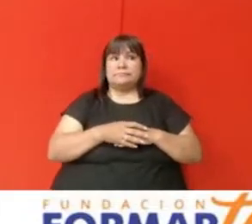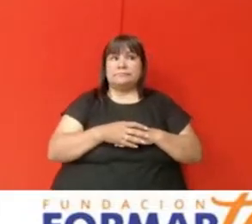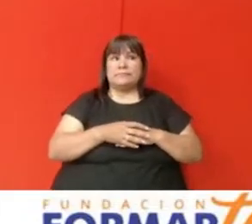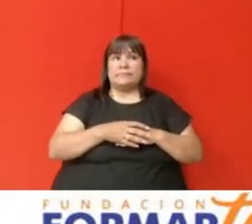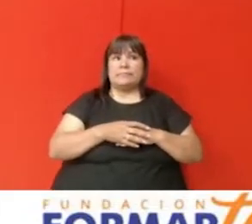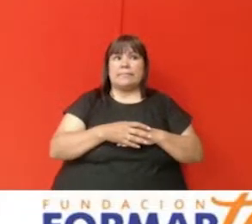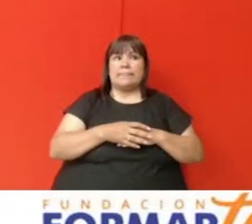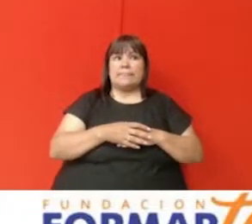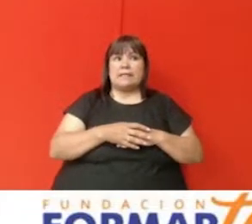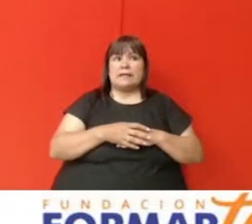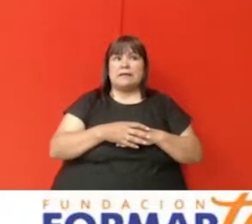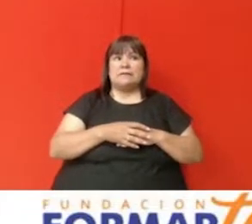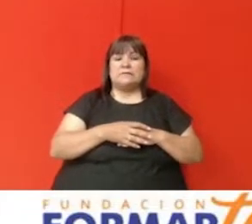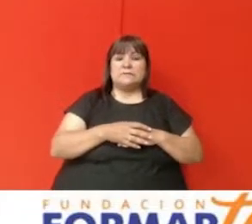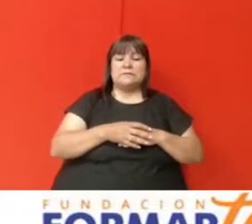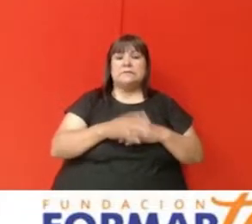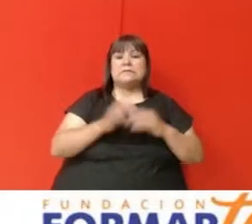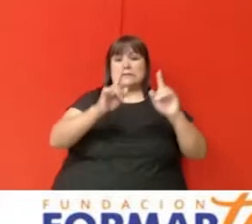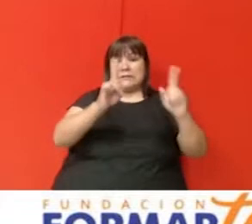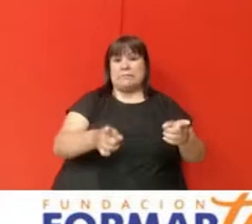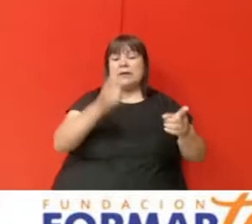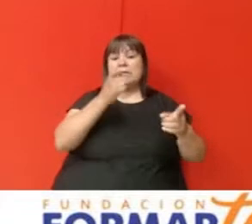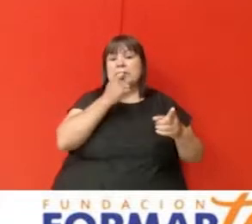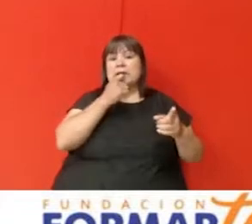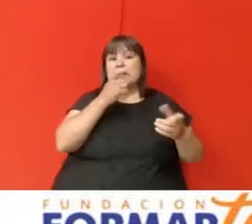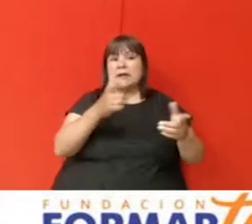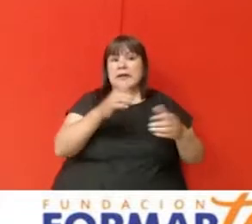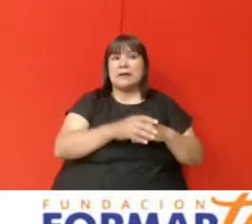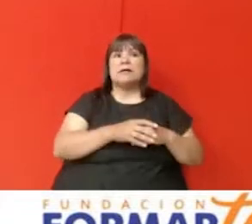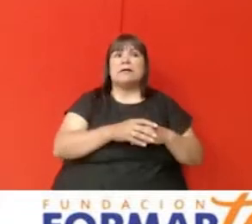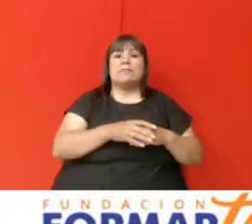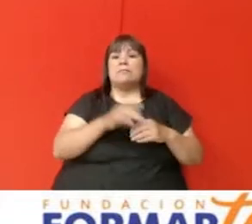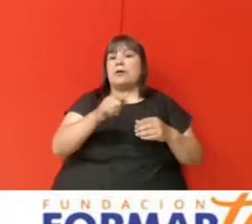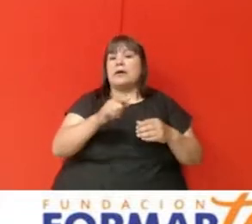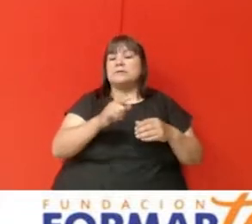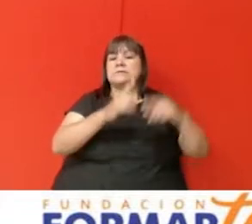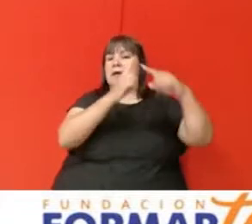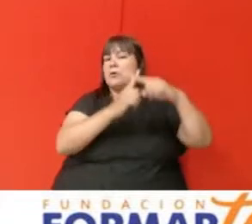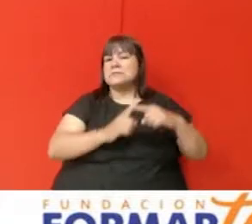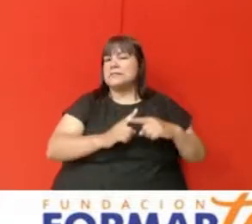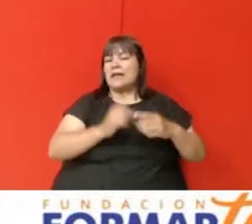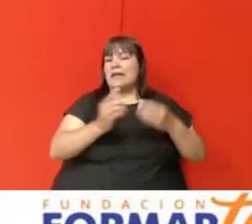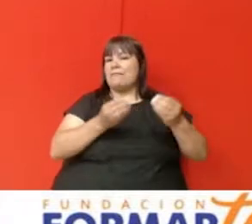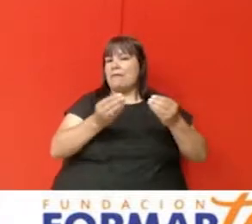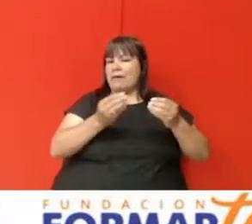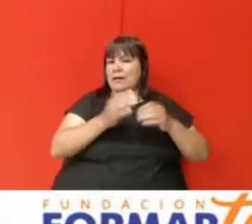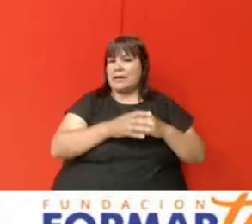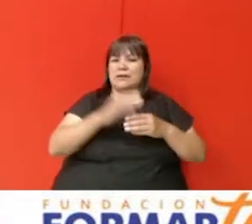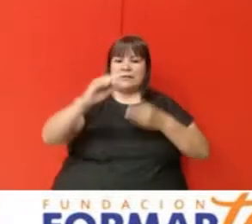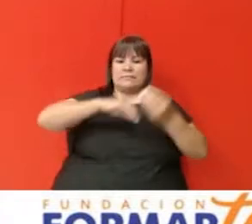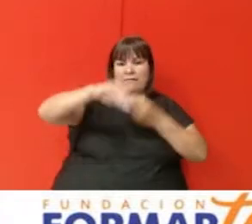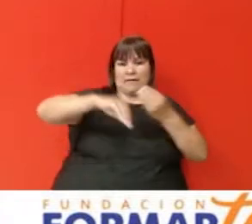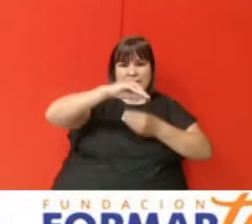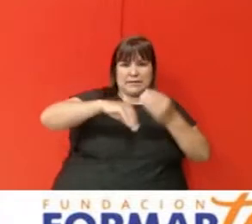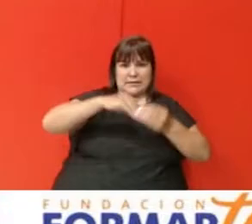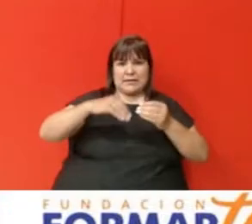Los beneficios también son facilitar la participación activa de la familia. La familia se involucra en el